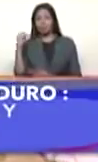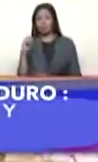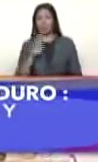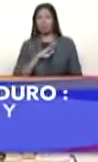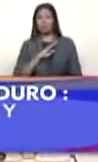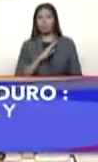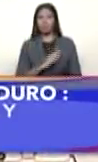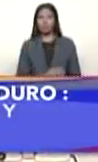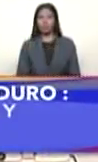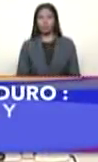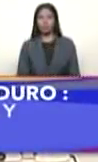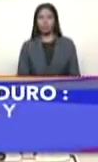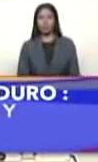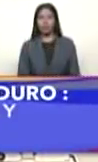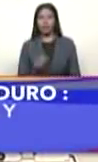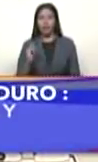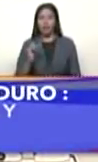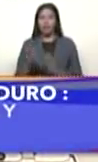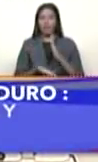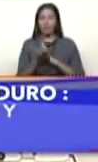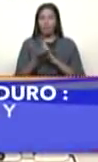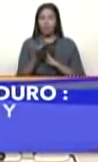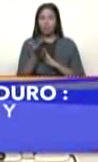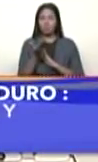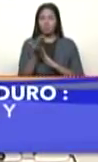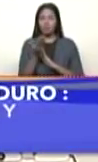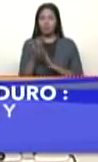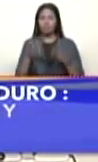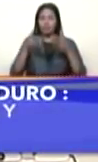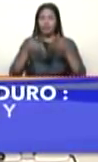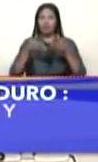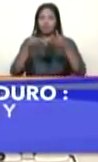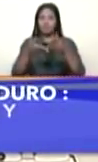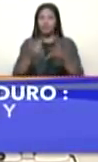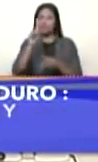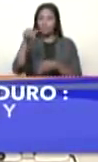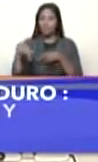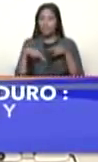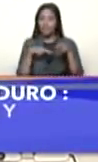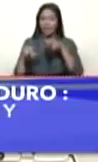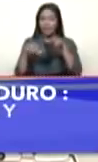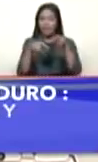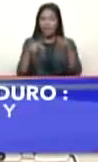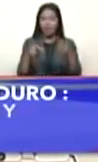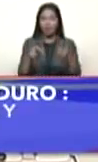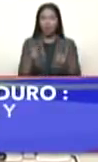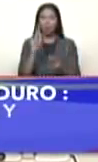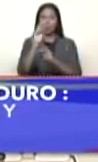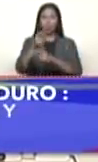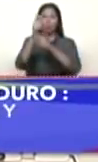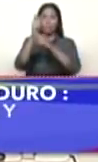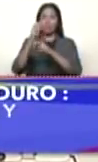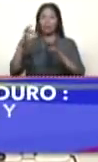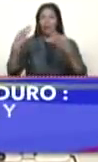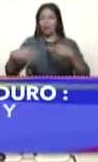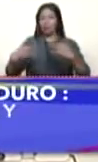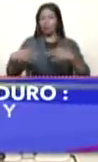vocación muy importante hacia el mar y hacia los ríos. Una vocación de pesca natural,